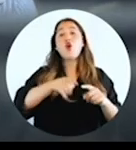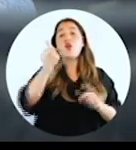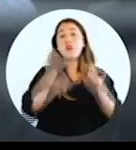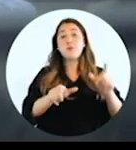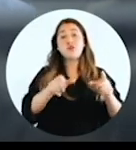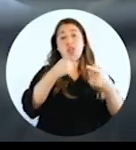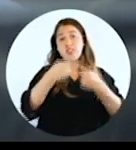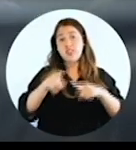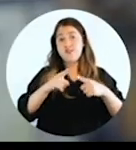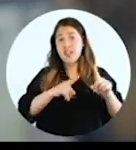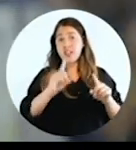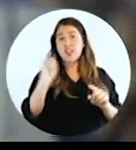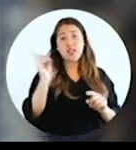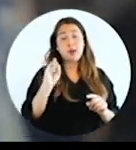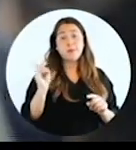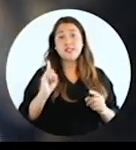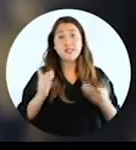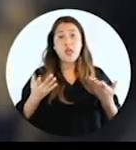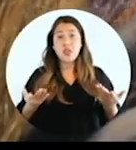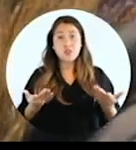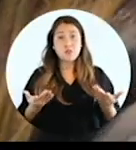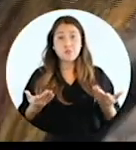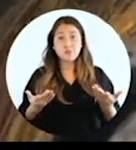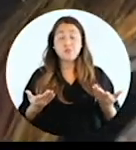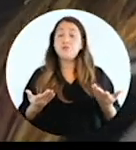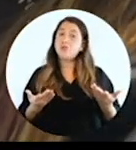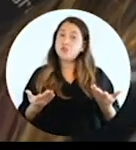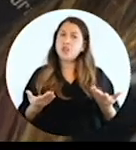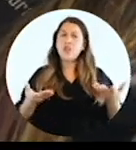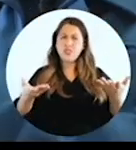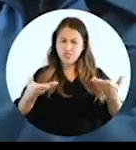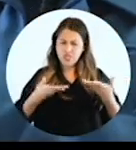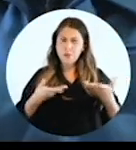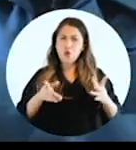sordas, porque hay personas que tienen diferentes discapacidades y van al